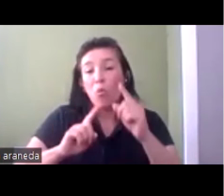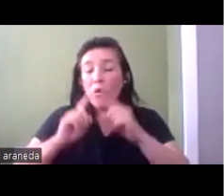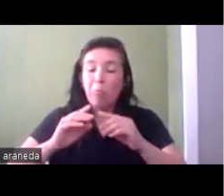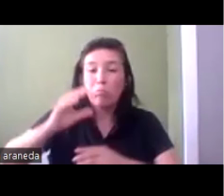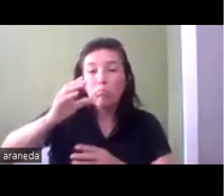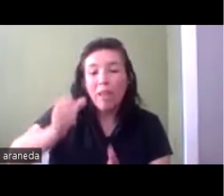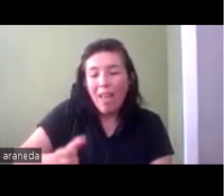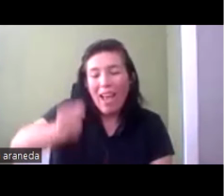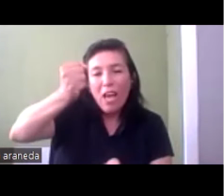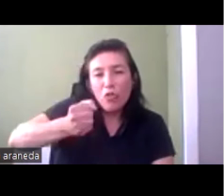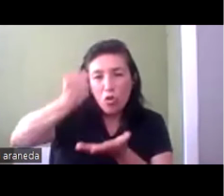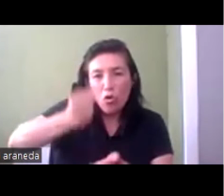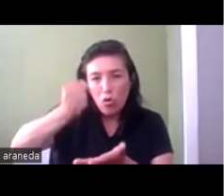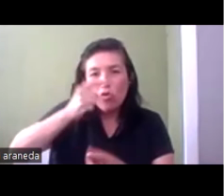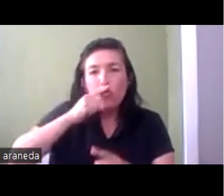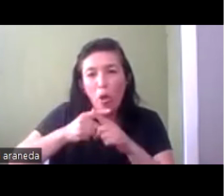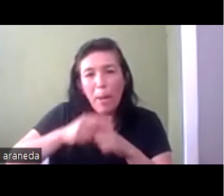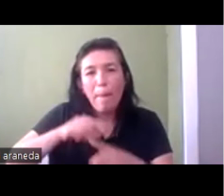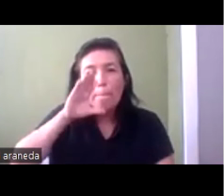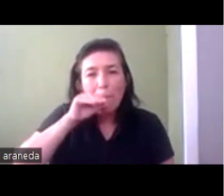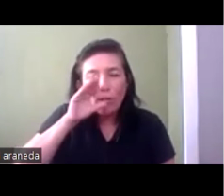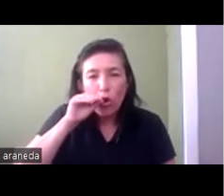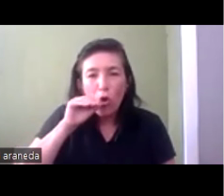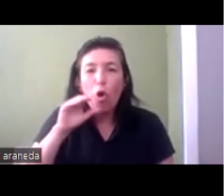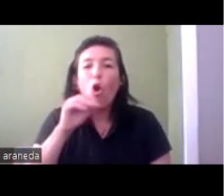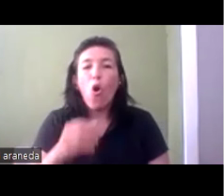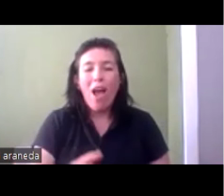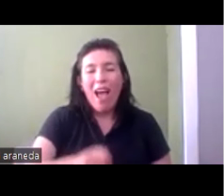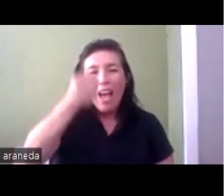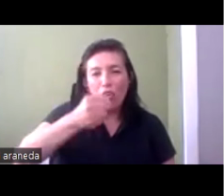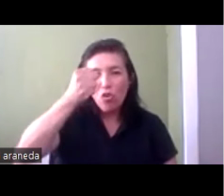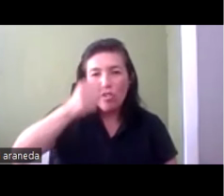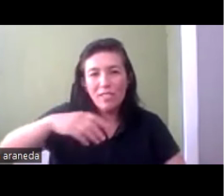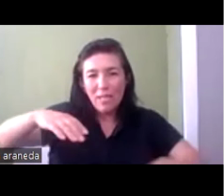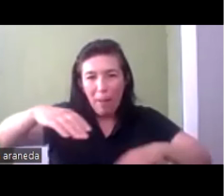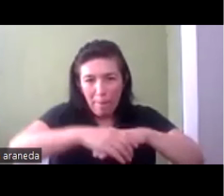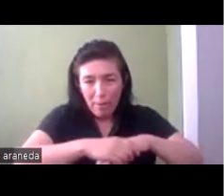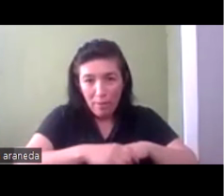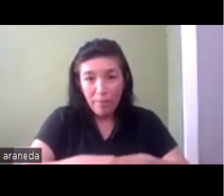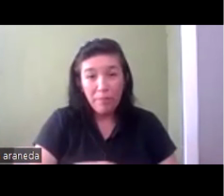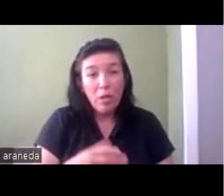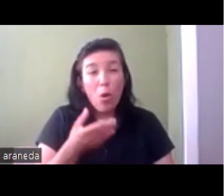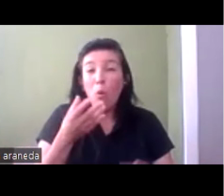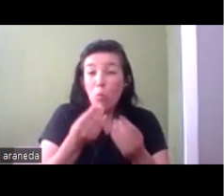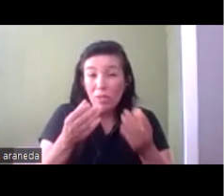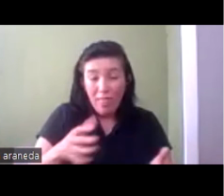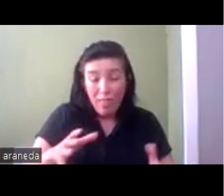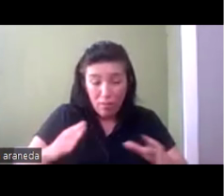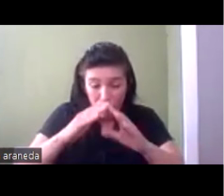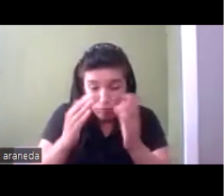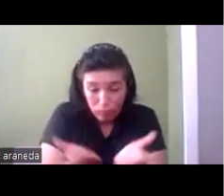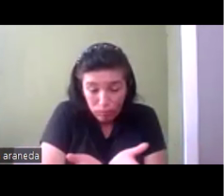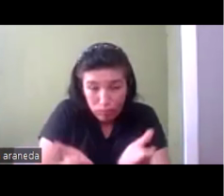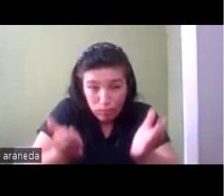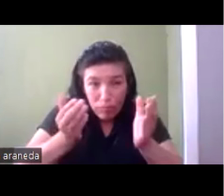vamos a señalar más adelante. Por lo pronto, es preciso señalar que muchas de las vasijas, en términos de